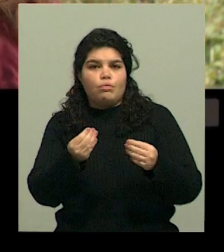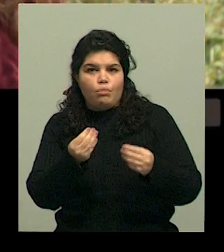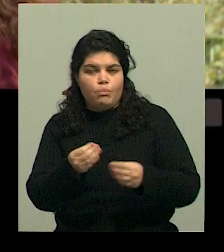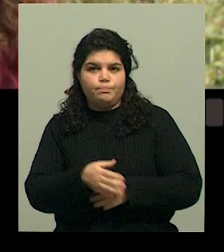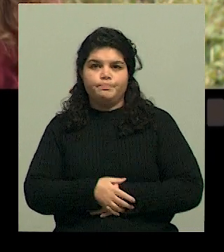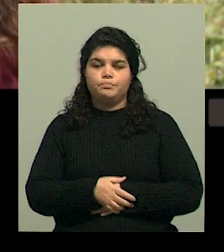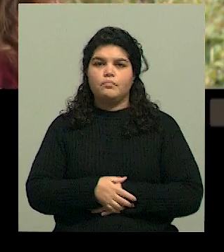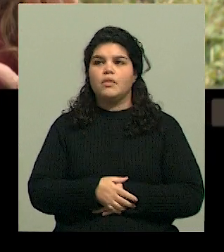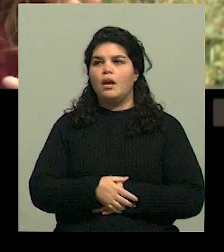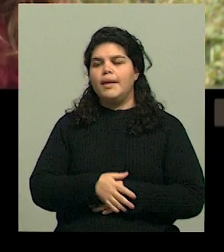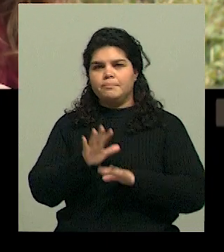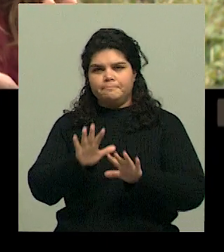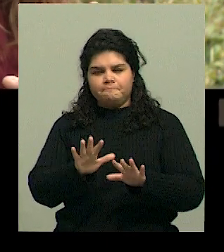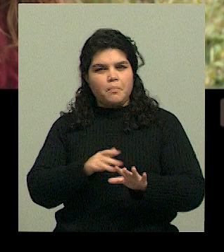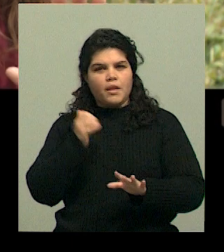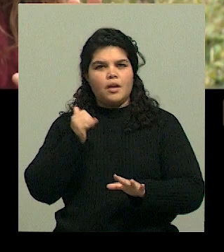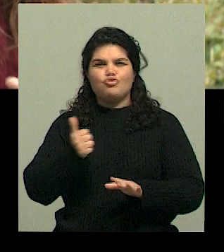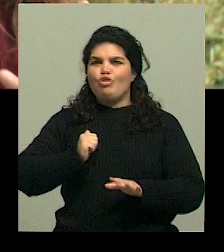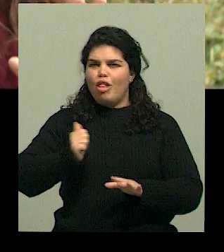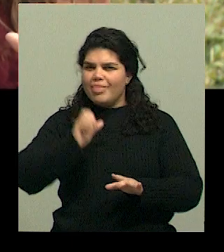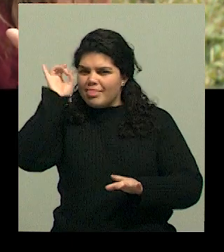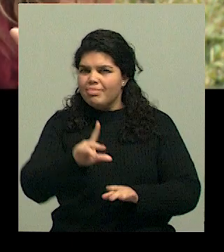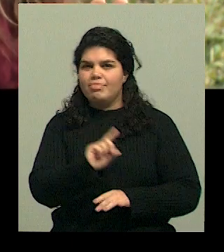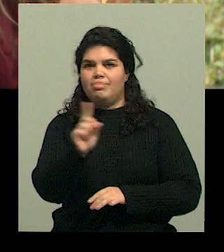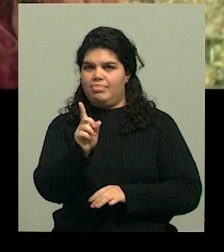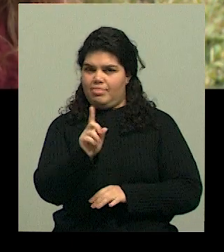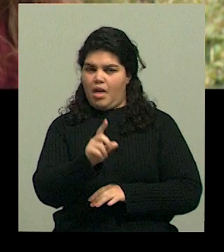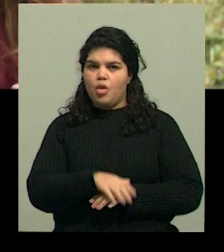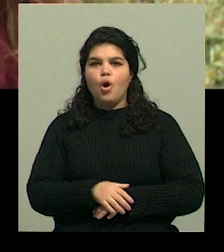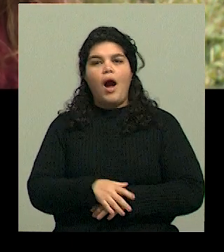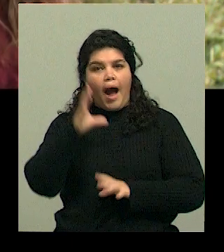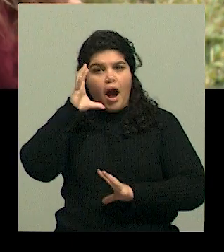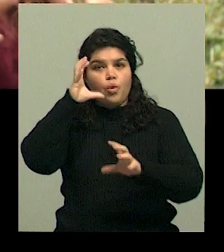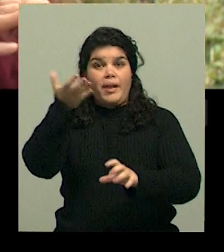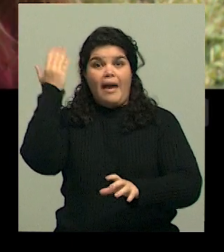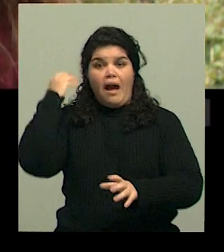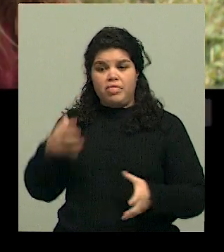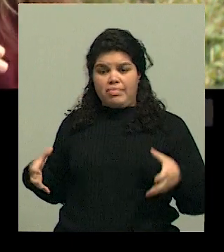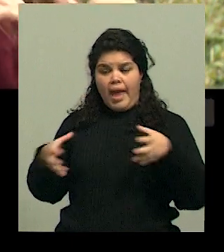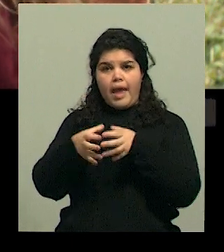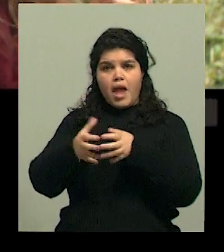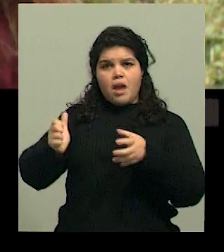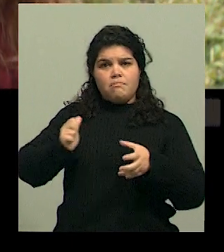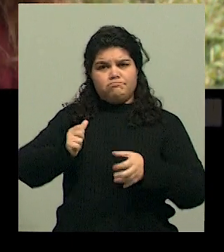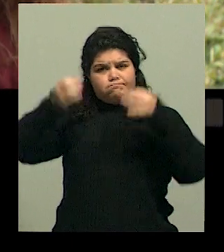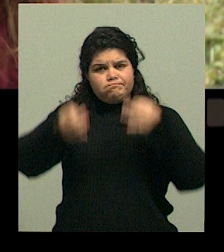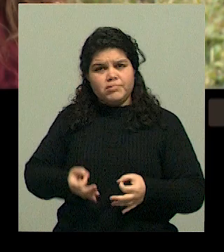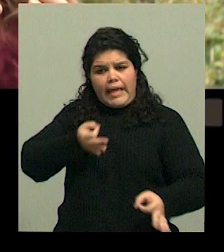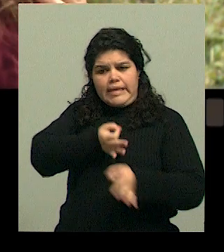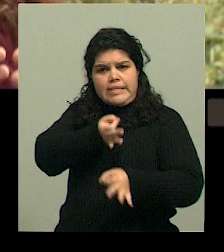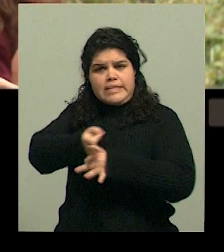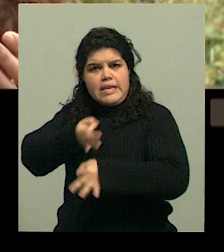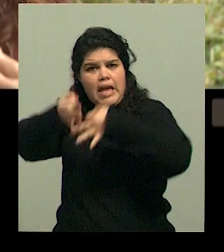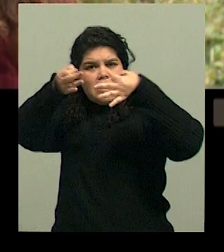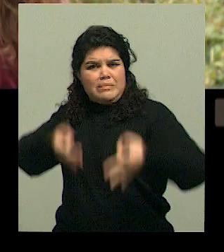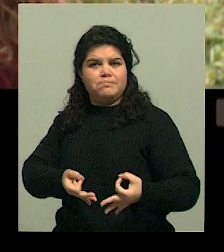participan, hay soldados. A ver, tengamos en cuenta que no hay un ejército Sí. de línea con una formación